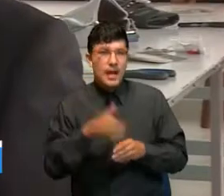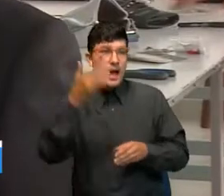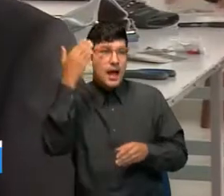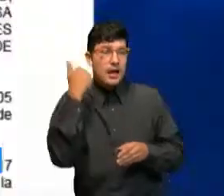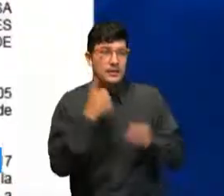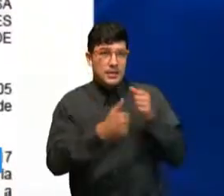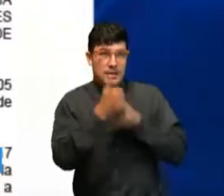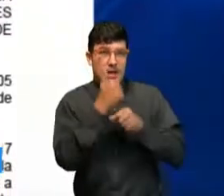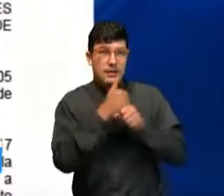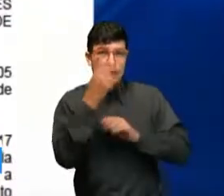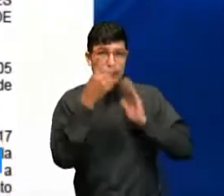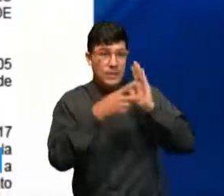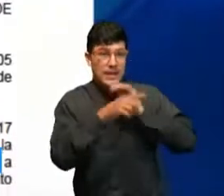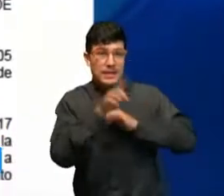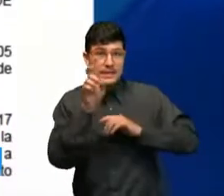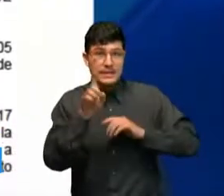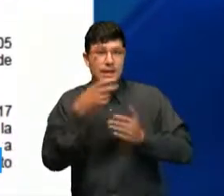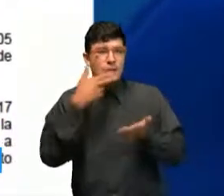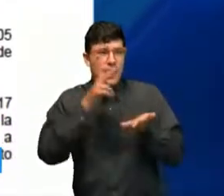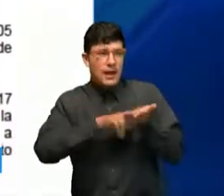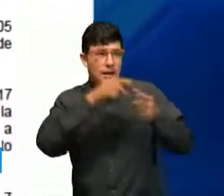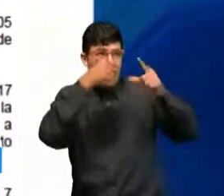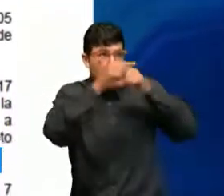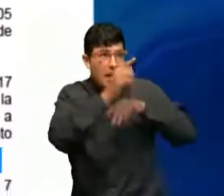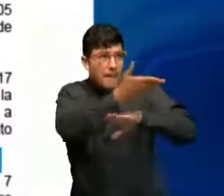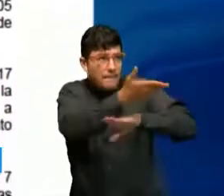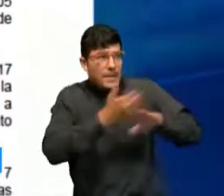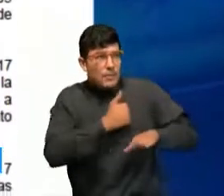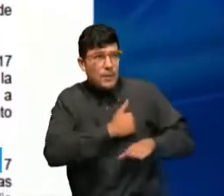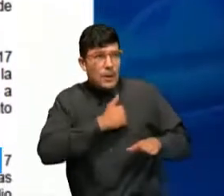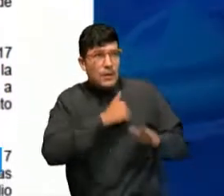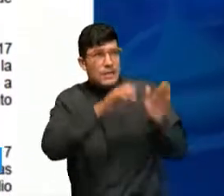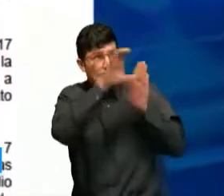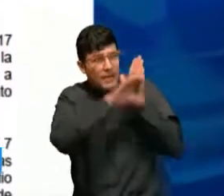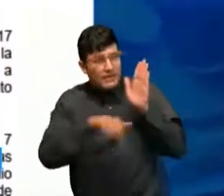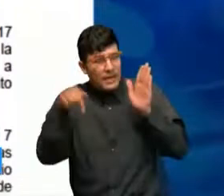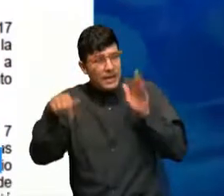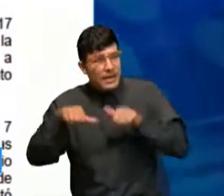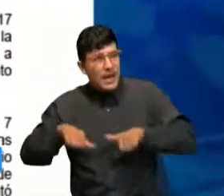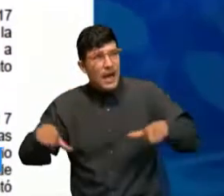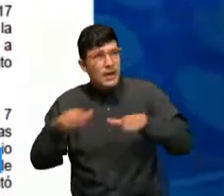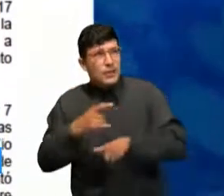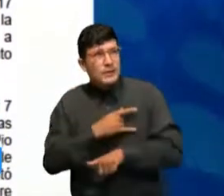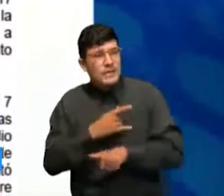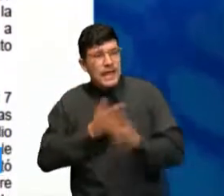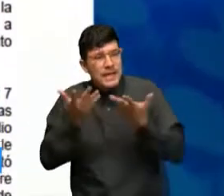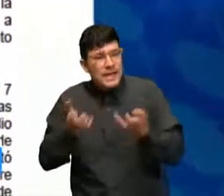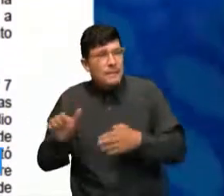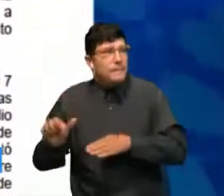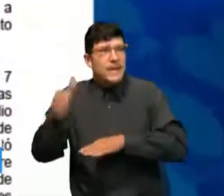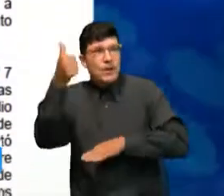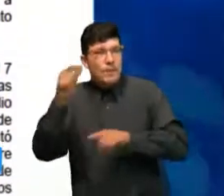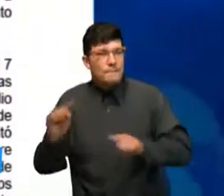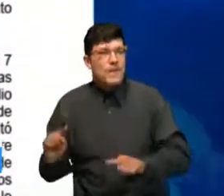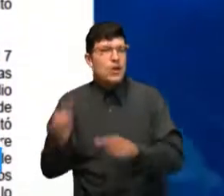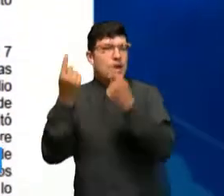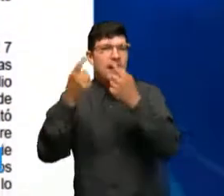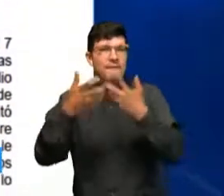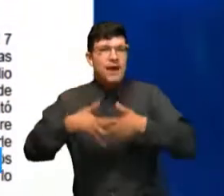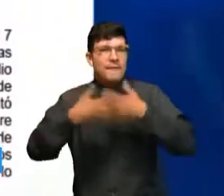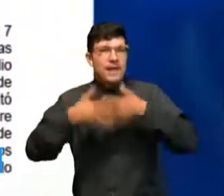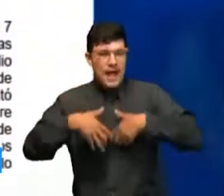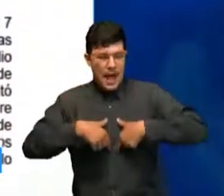del 2016. La resolución de otorgamiento salió fechada el 3 de septiembre del 2019, así que son